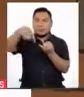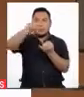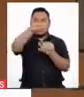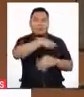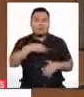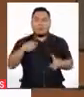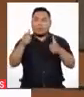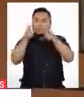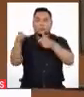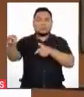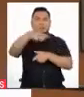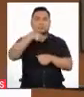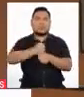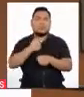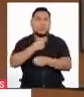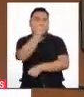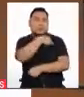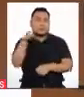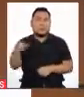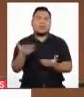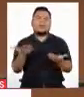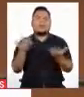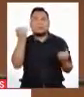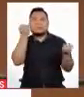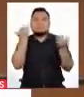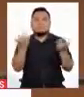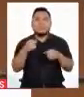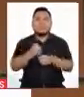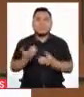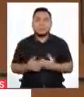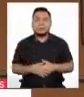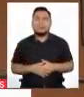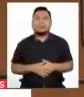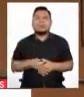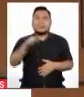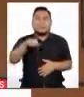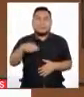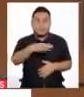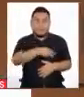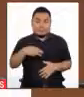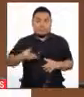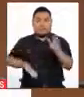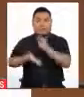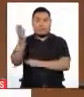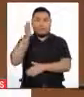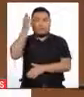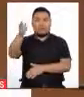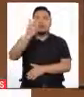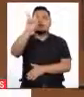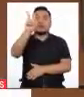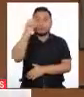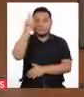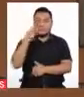de Estado a supervisar toda la estrategia en estas regiones? Mire, los ministros van con doble motivo. Uno, para llevar